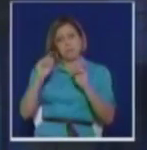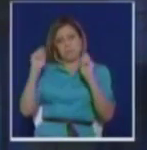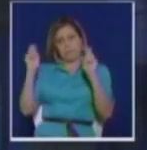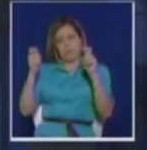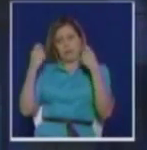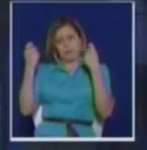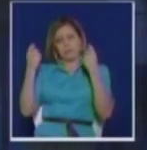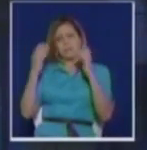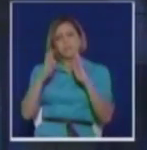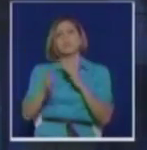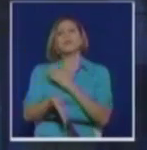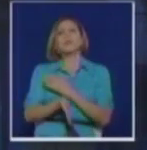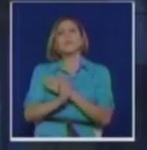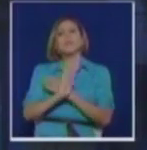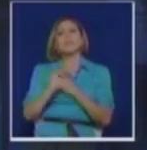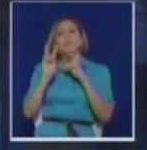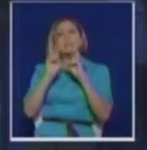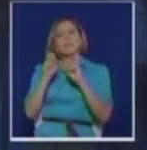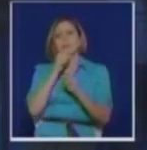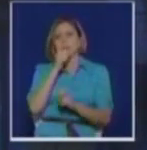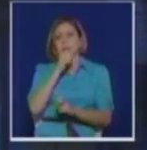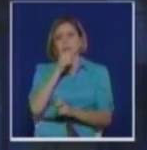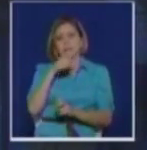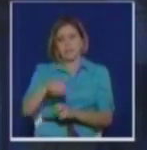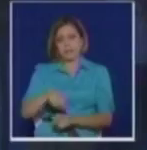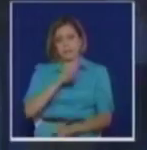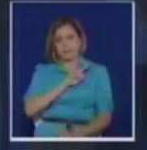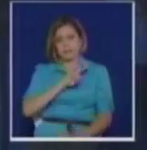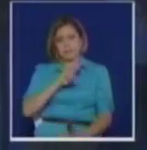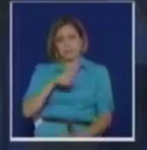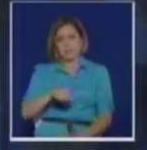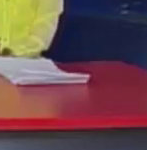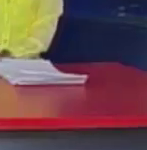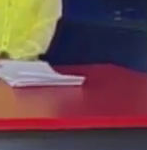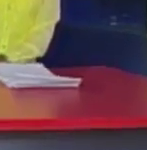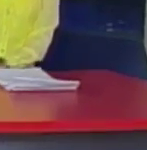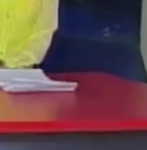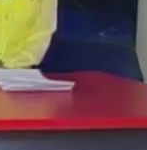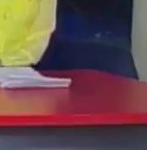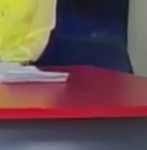para comerciales y al regresar espere más noticias de la región aquí en Noticinco. Ya volvemos.